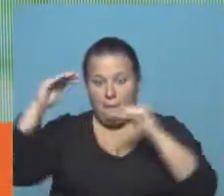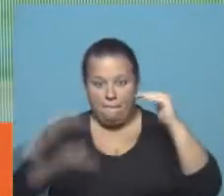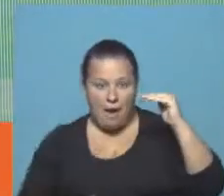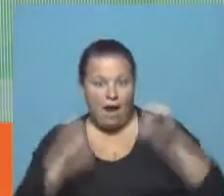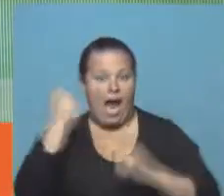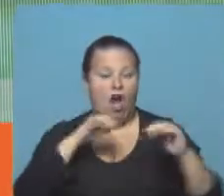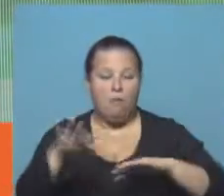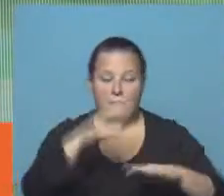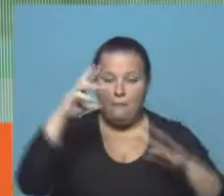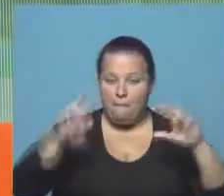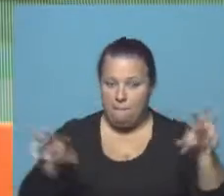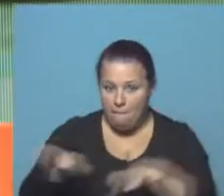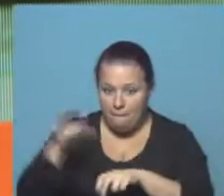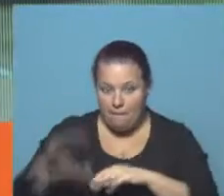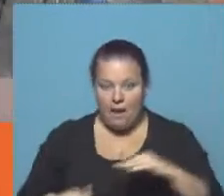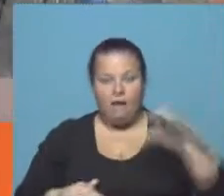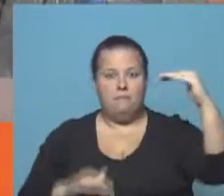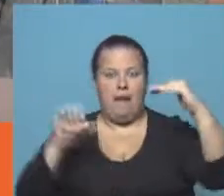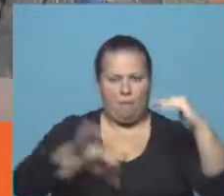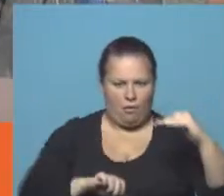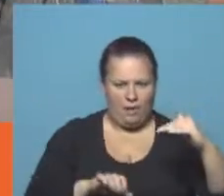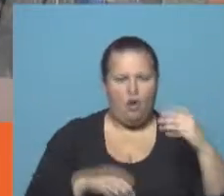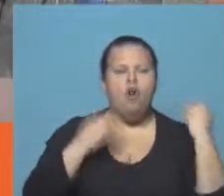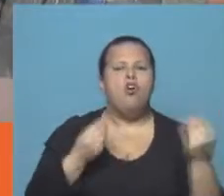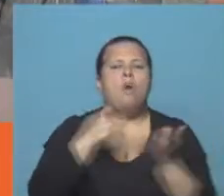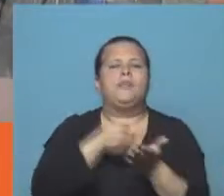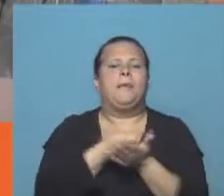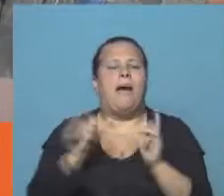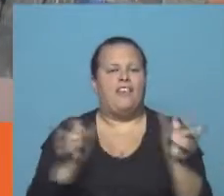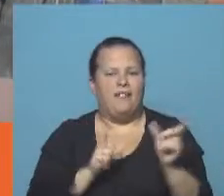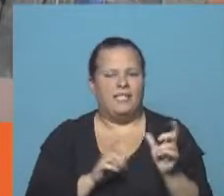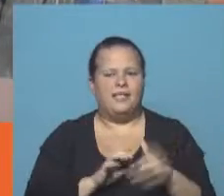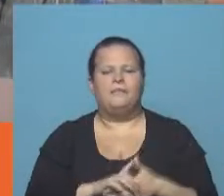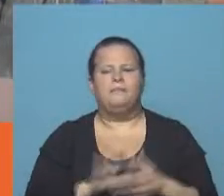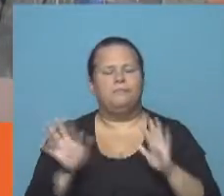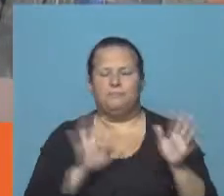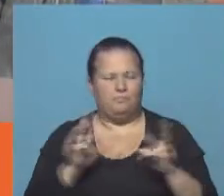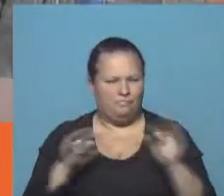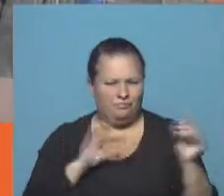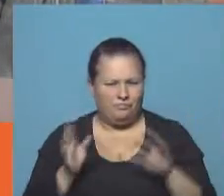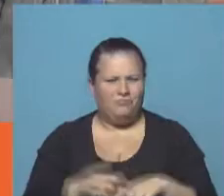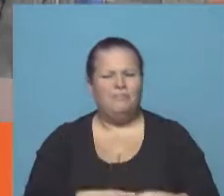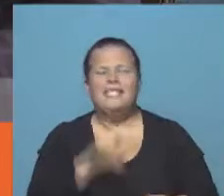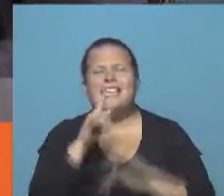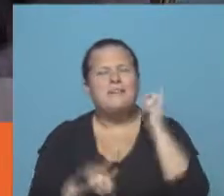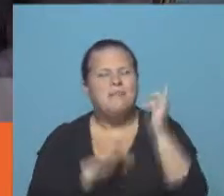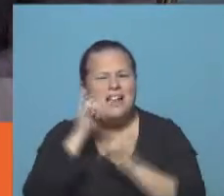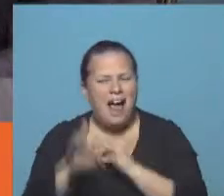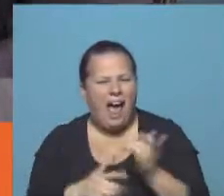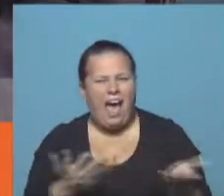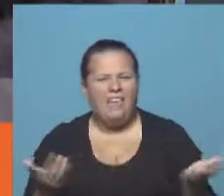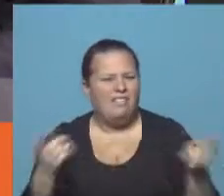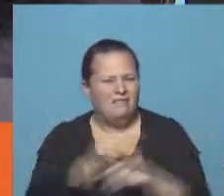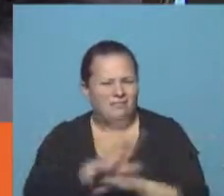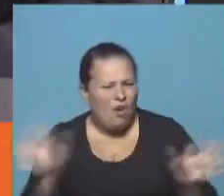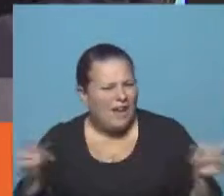actividad económica, entonces recaudas menos, amplificás el déficit. Espera, ¿Cómo se explicación financia de- ese déficit? pero explicación de Con por qué hay endeudamiento déficit fiscal, Tú externo. estás Pablo. dando una explicación totalmente